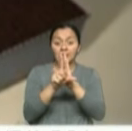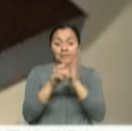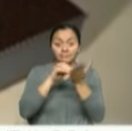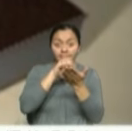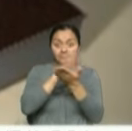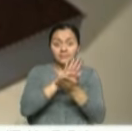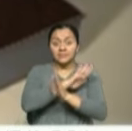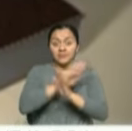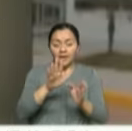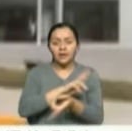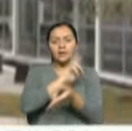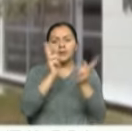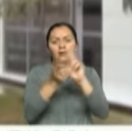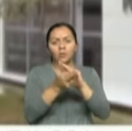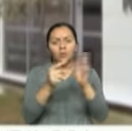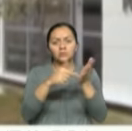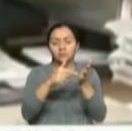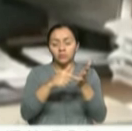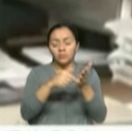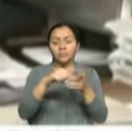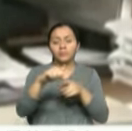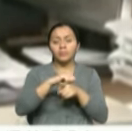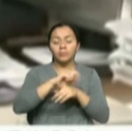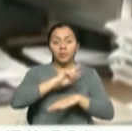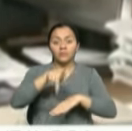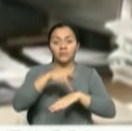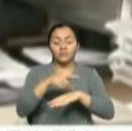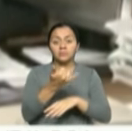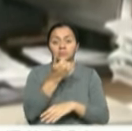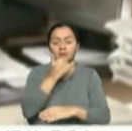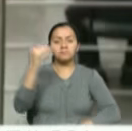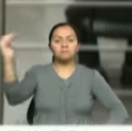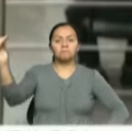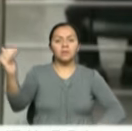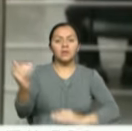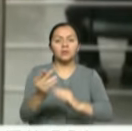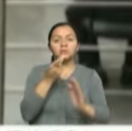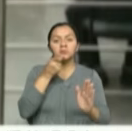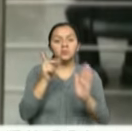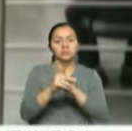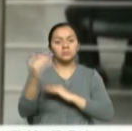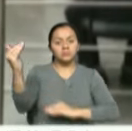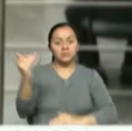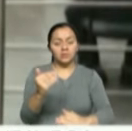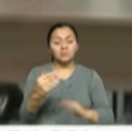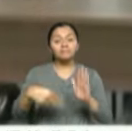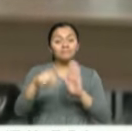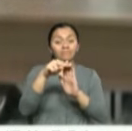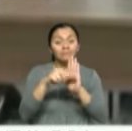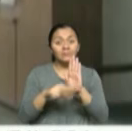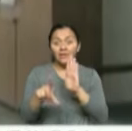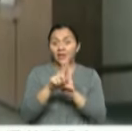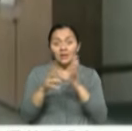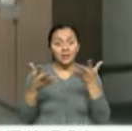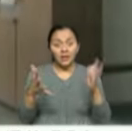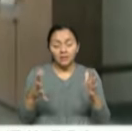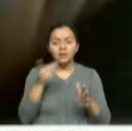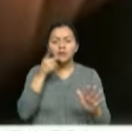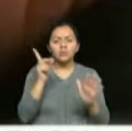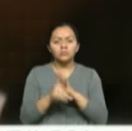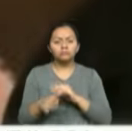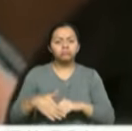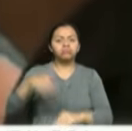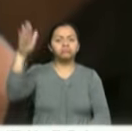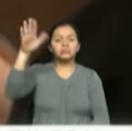adecuada regulación de la mala práctica profesional, ha permitido la disminución de denuncias. Sin la normativa, había un promedio de 50